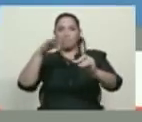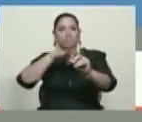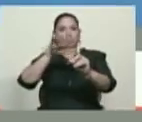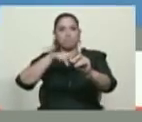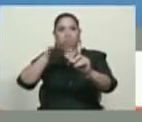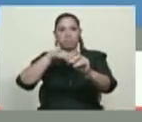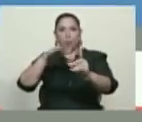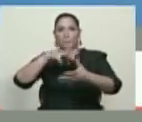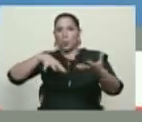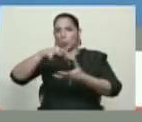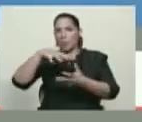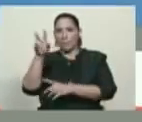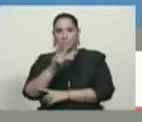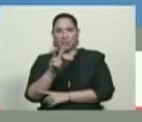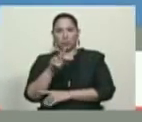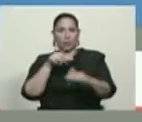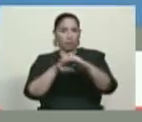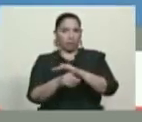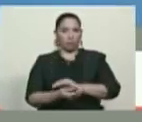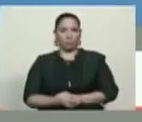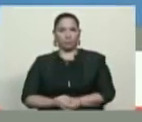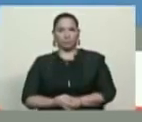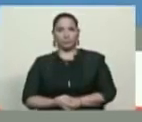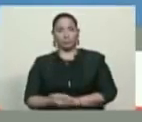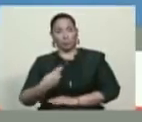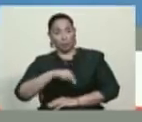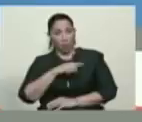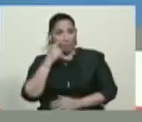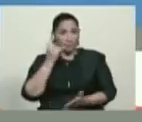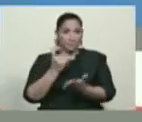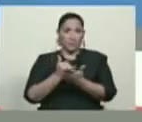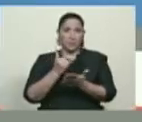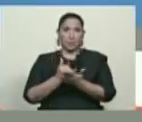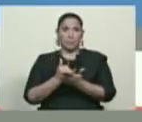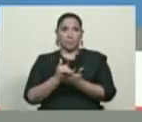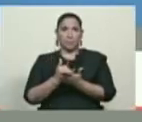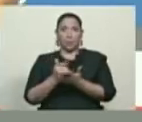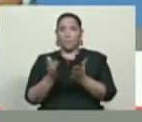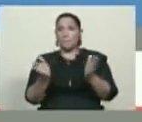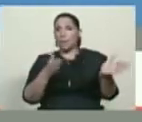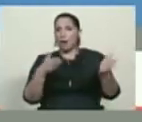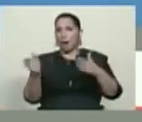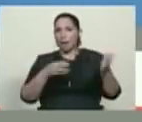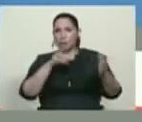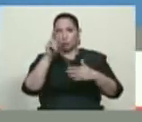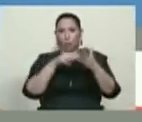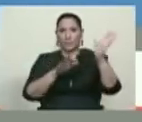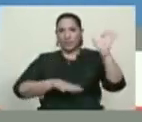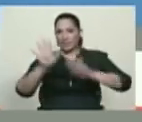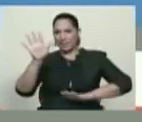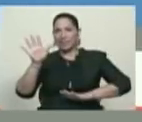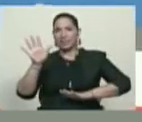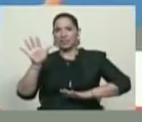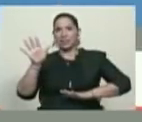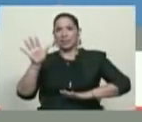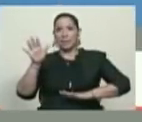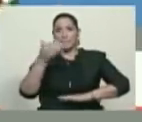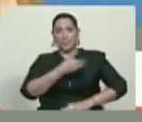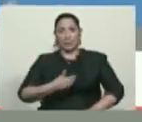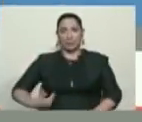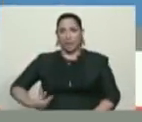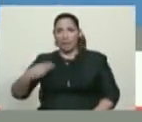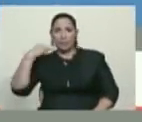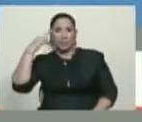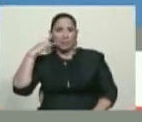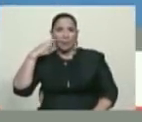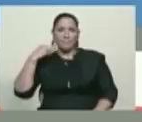Sin embargo, lo hemos visto, fue en marzo del año 2015 que el presidente Barack Obama firmó